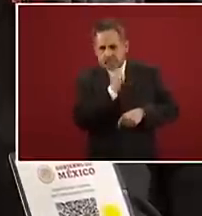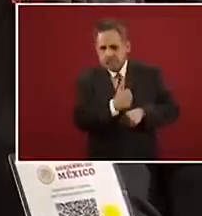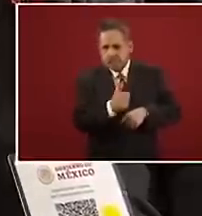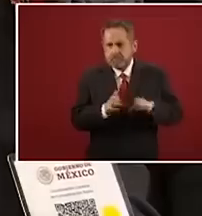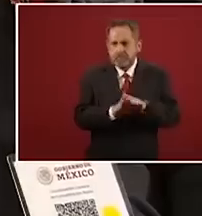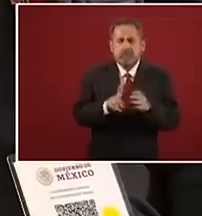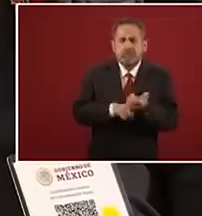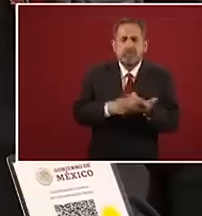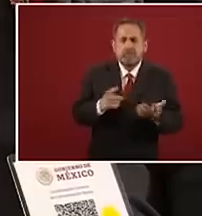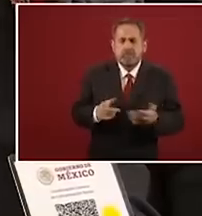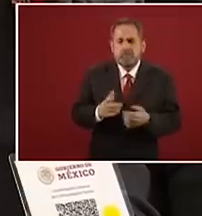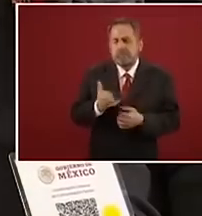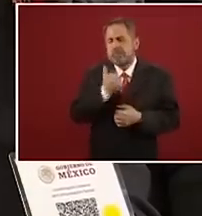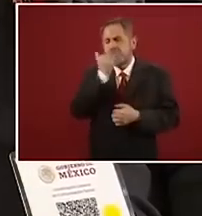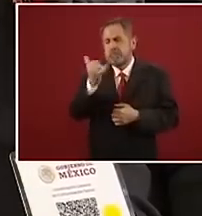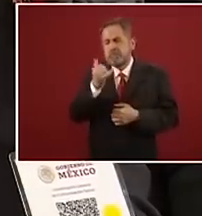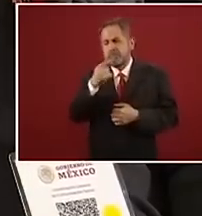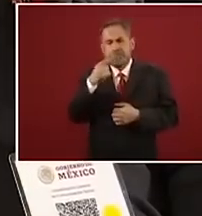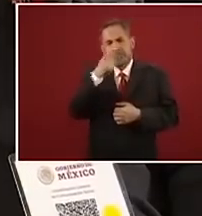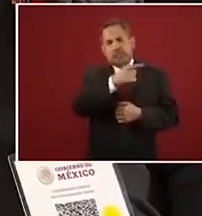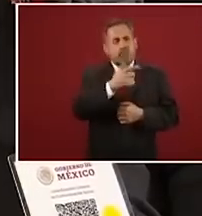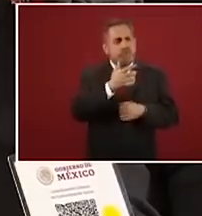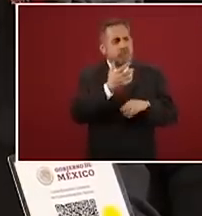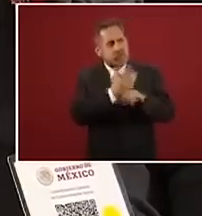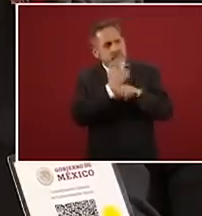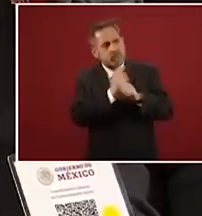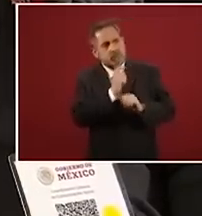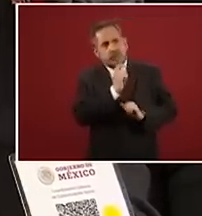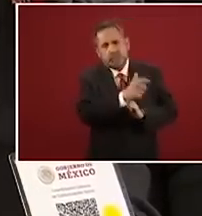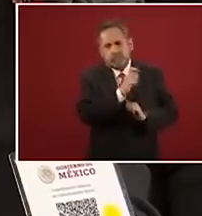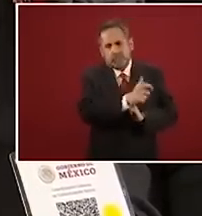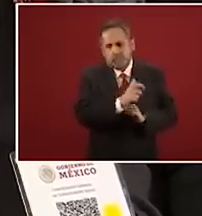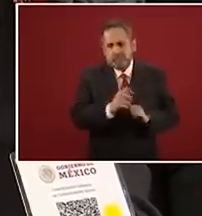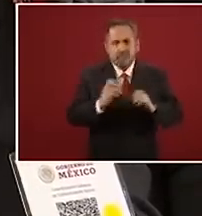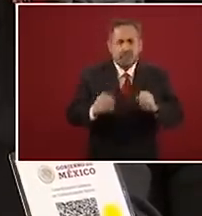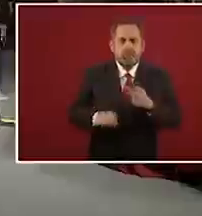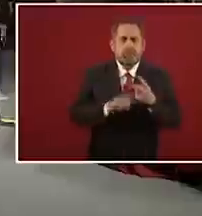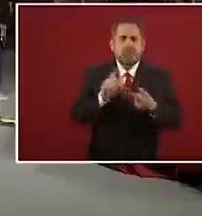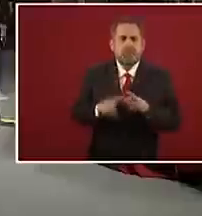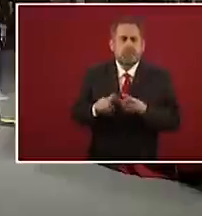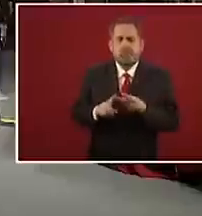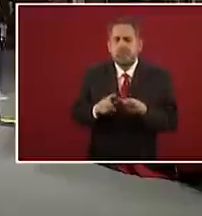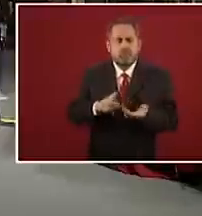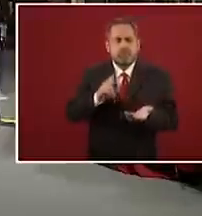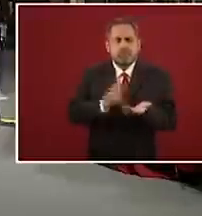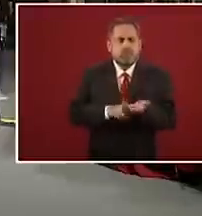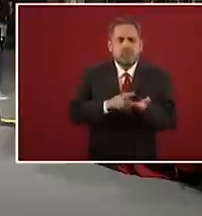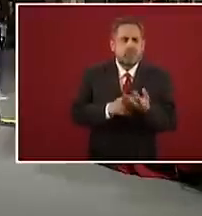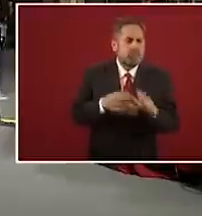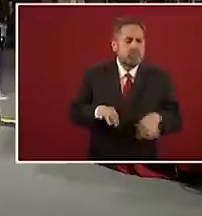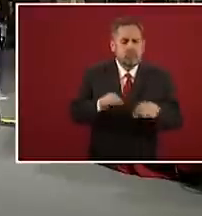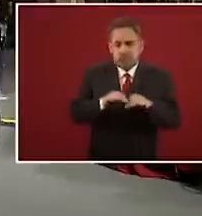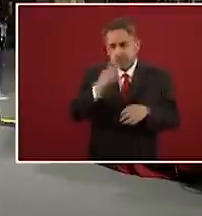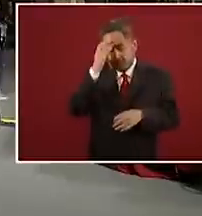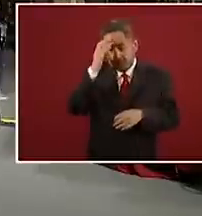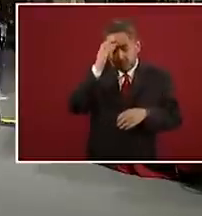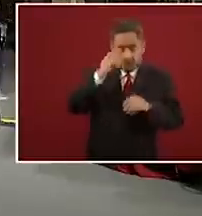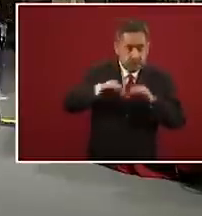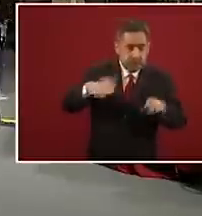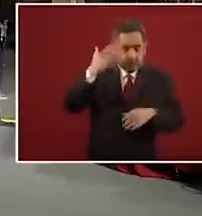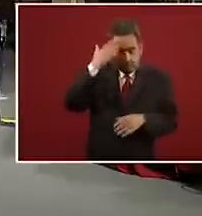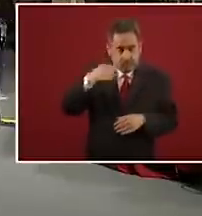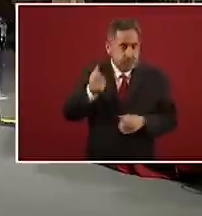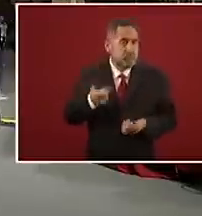mantenimiento? ¿No fue un error entonces mandarlo y estar pagando el mantenimiento en otro país? La segunda, ¿cuál es el valor del avalúo? Si se puede conocer, ¿cuál